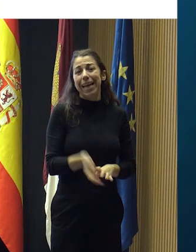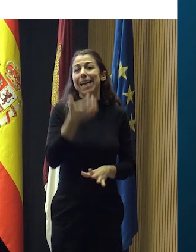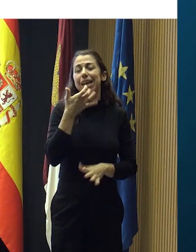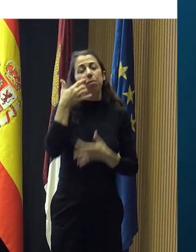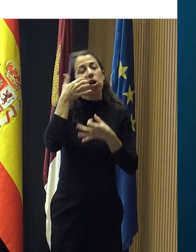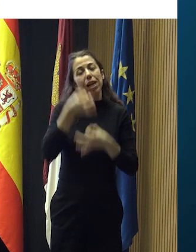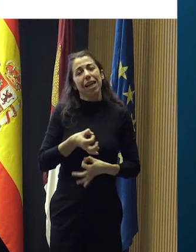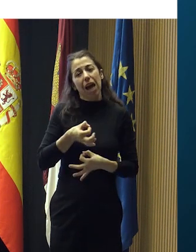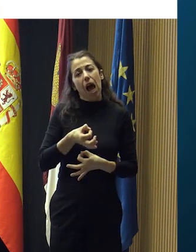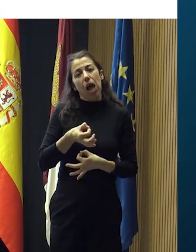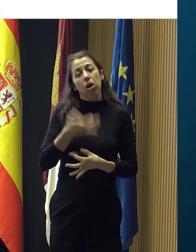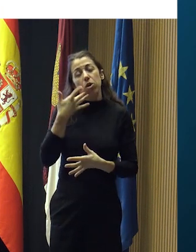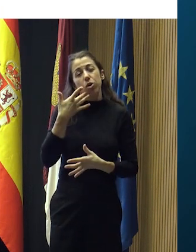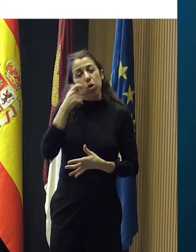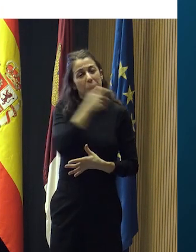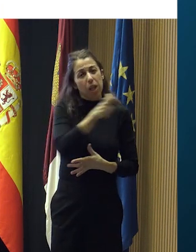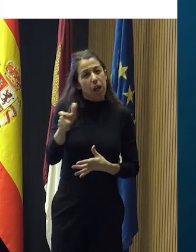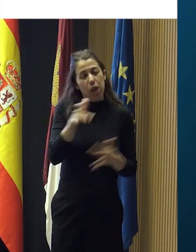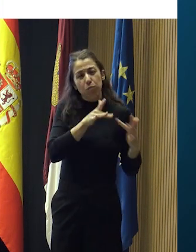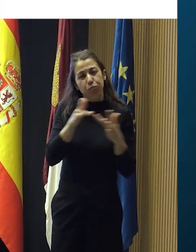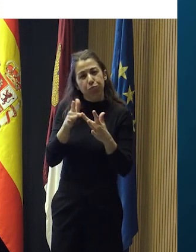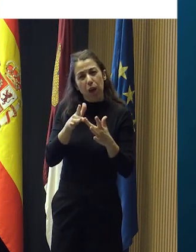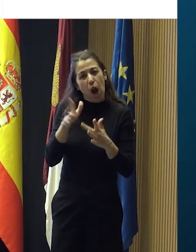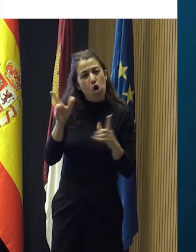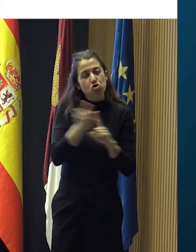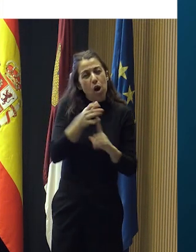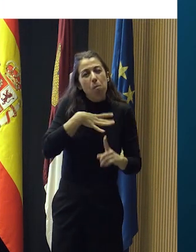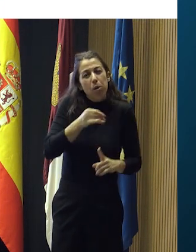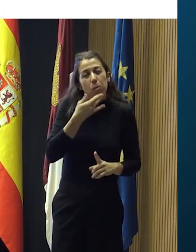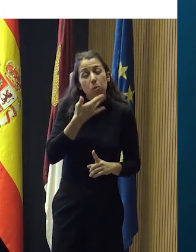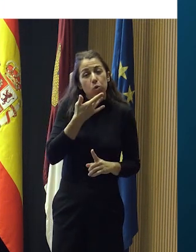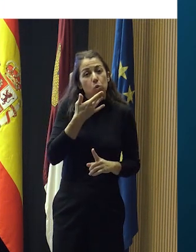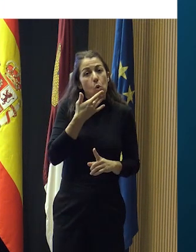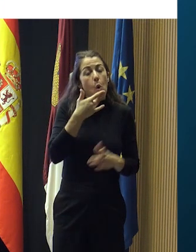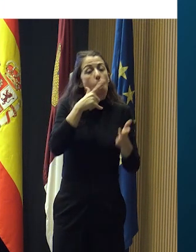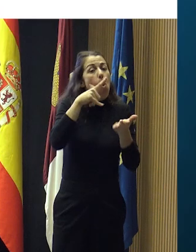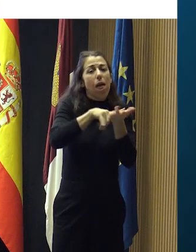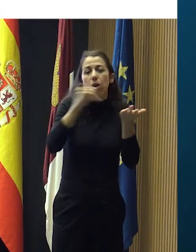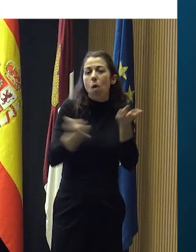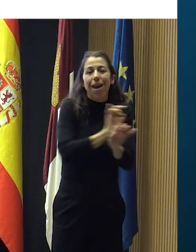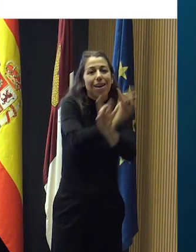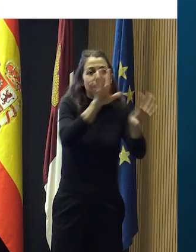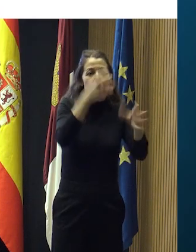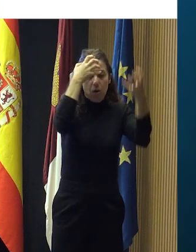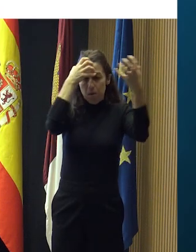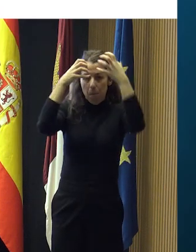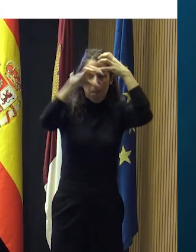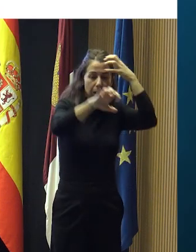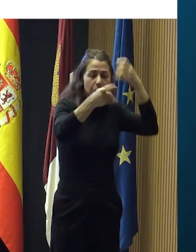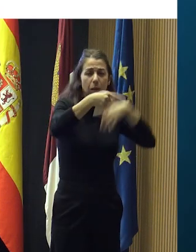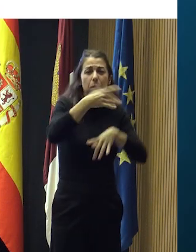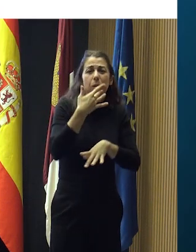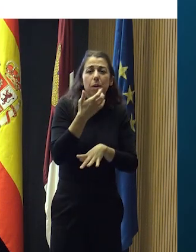reales podemos encontrar de humanización en el trato? Pues lo que he dicho, usar un lenguaje claro y empático, ¿no? Pero también,